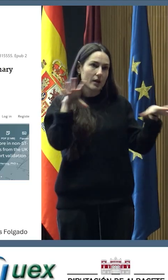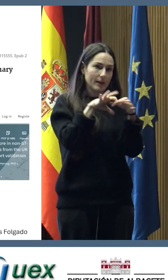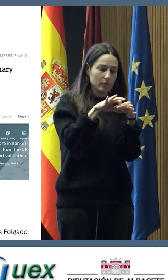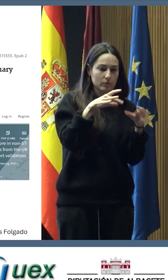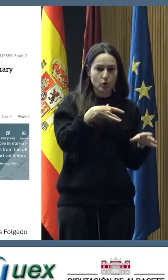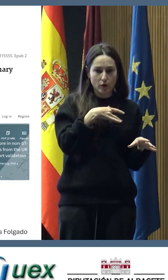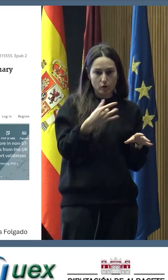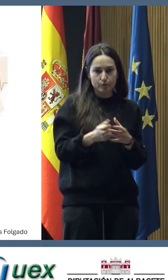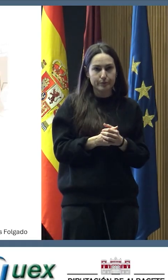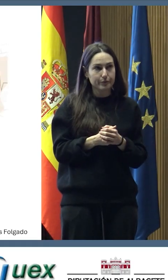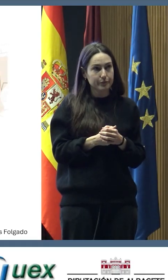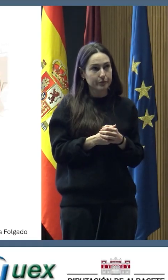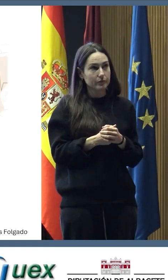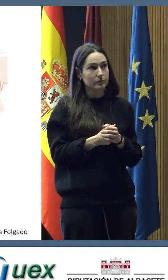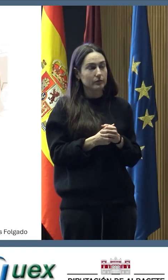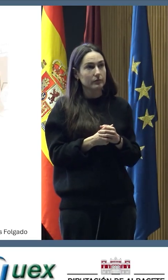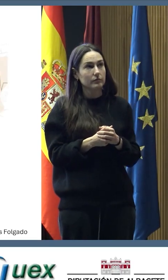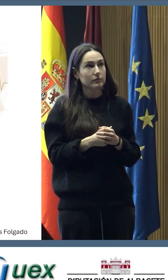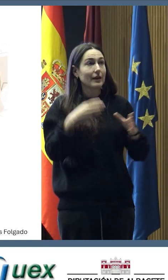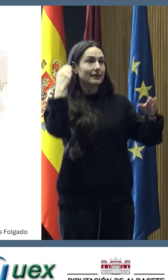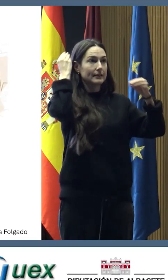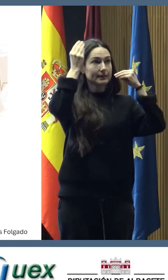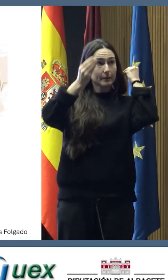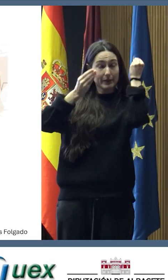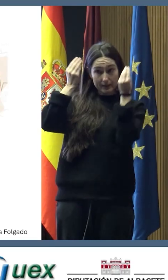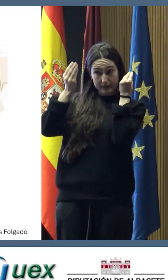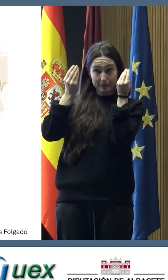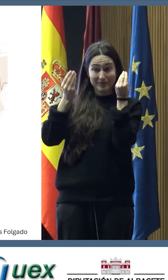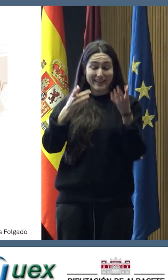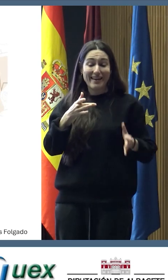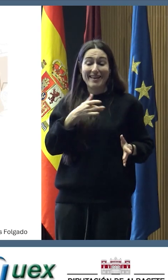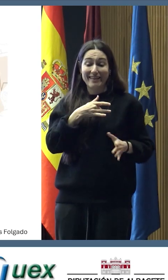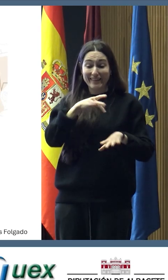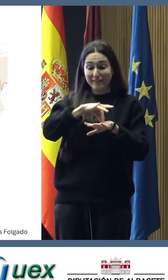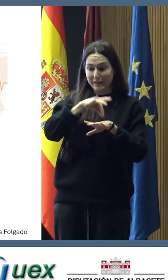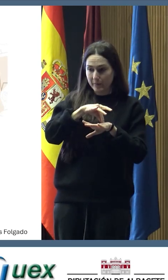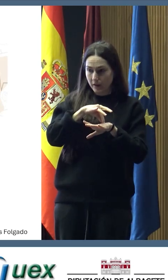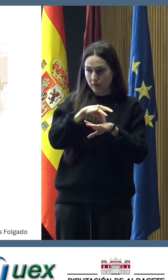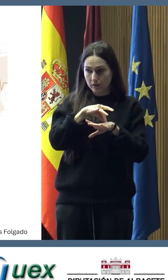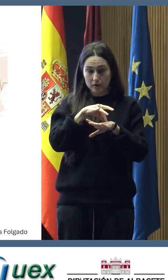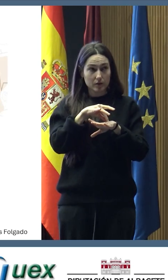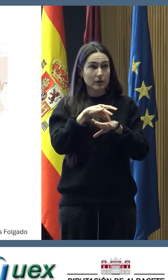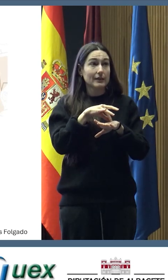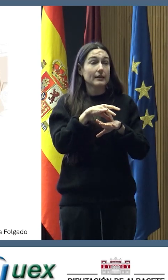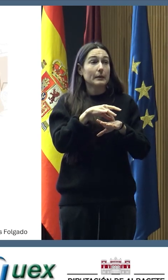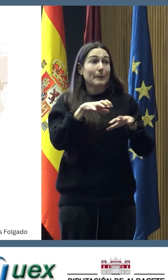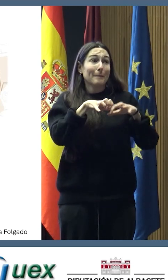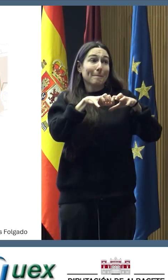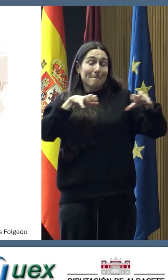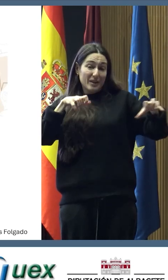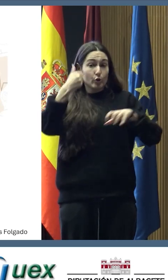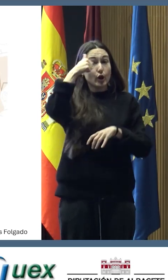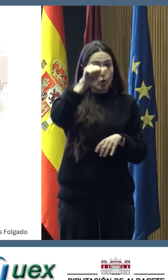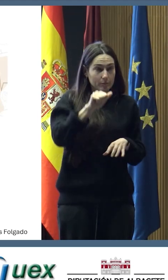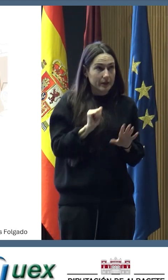relacionadas. Lo que se piensa es que las enfermedades cardiovasculares son más prevalentes en